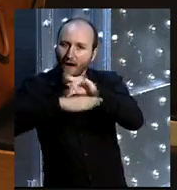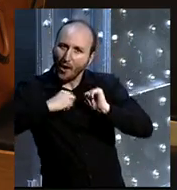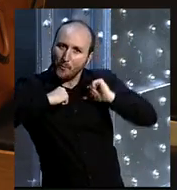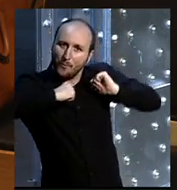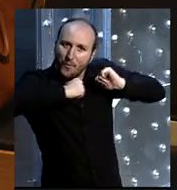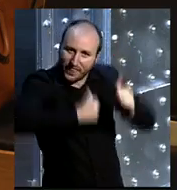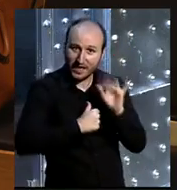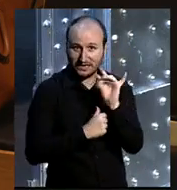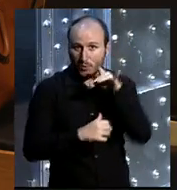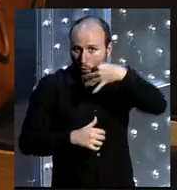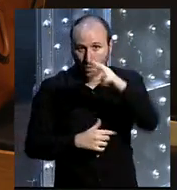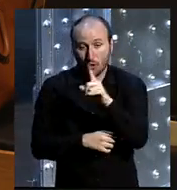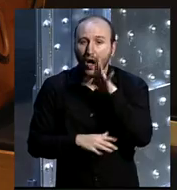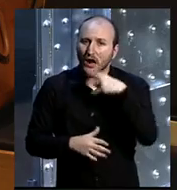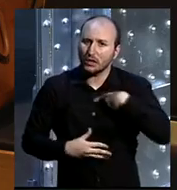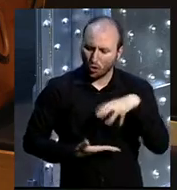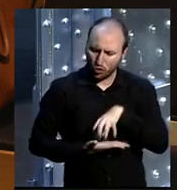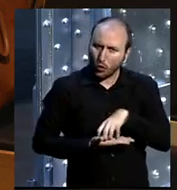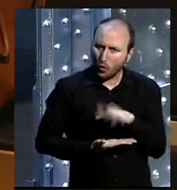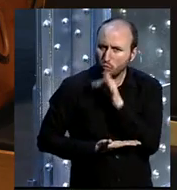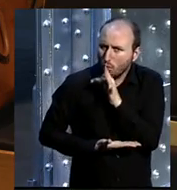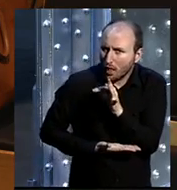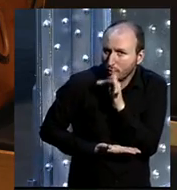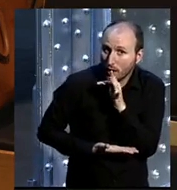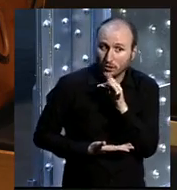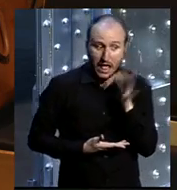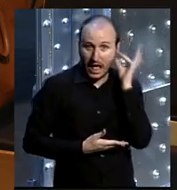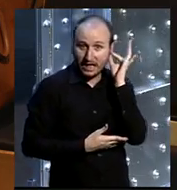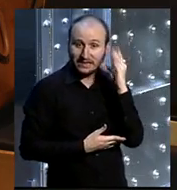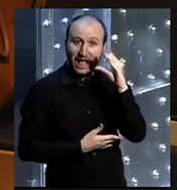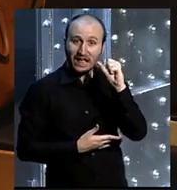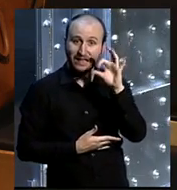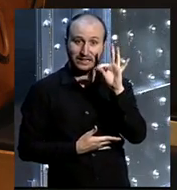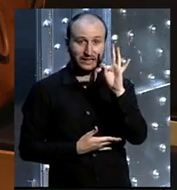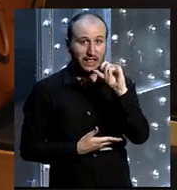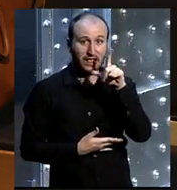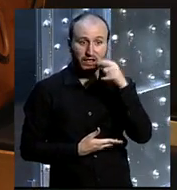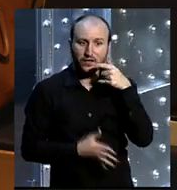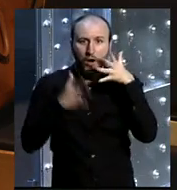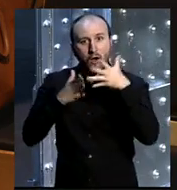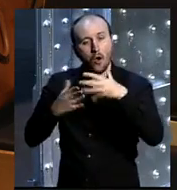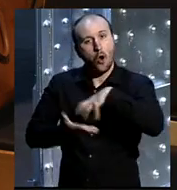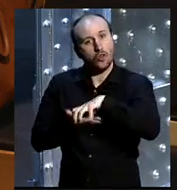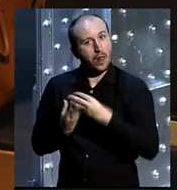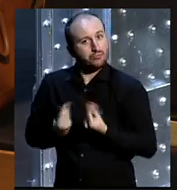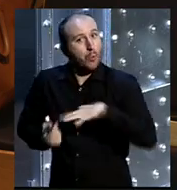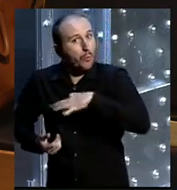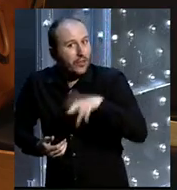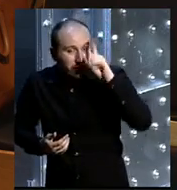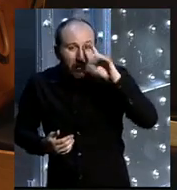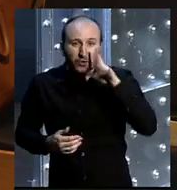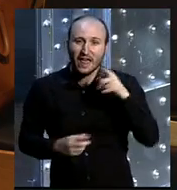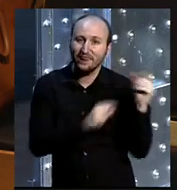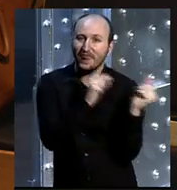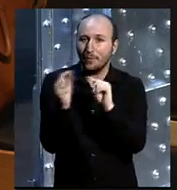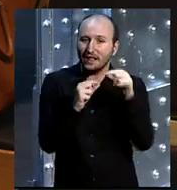¿no? Y me queda la duda, no sé si la señora Pilar del Castillo me puede ilustrar, porque entiendo que ese debate o ese impulso